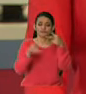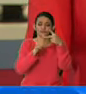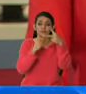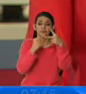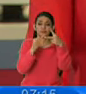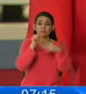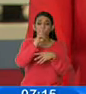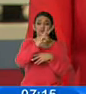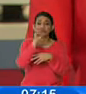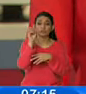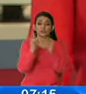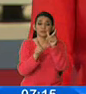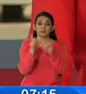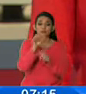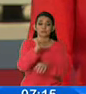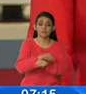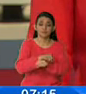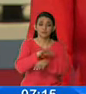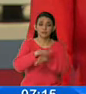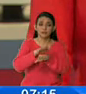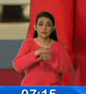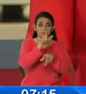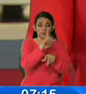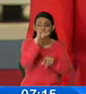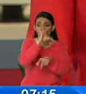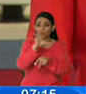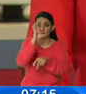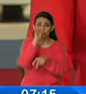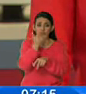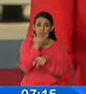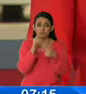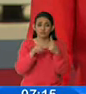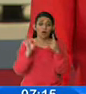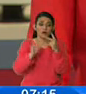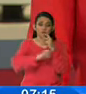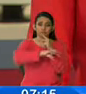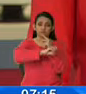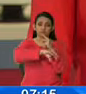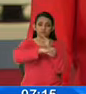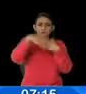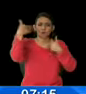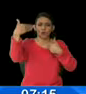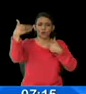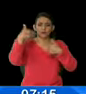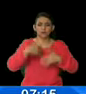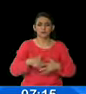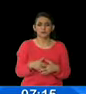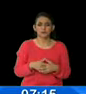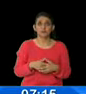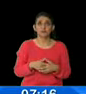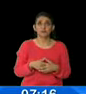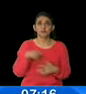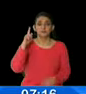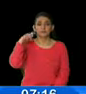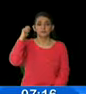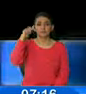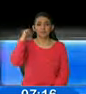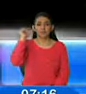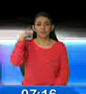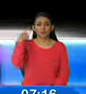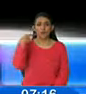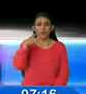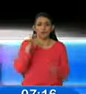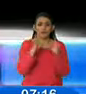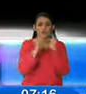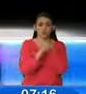existieron más de 200 detenidos por boletas de apremio y realizar proselitismo político. Este video apareció en redes sociales.